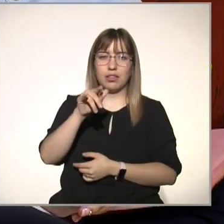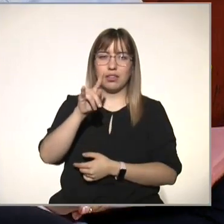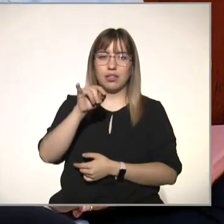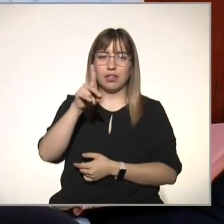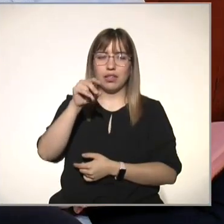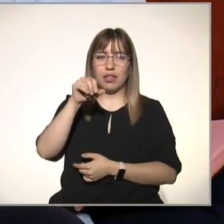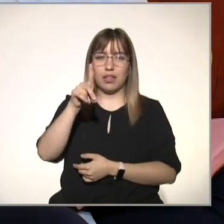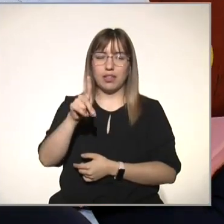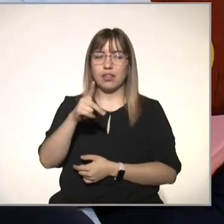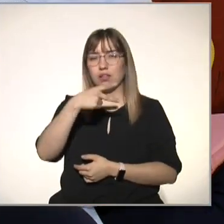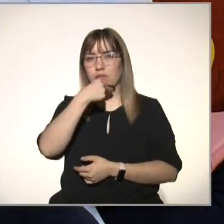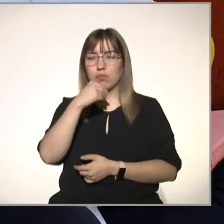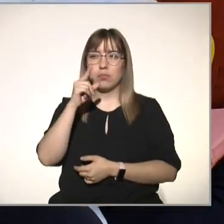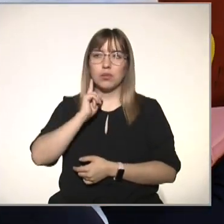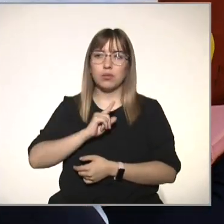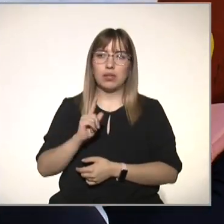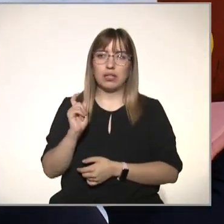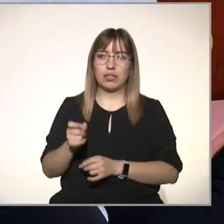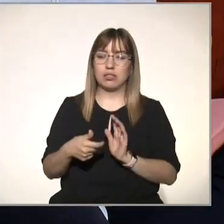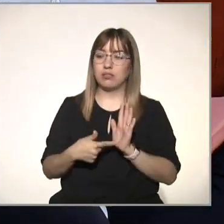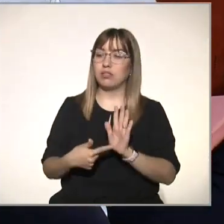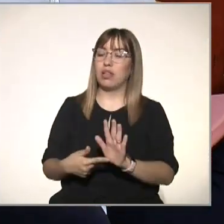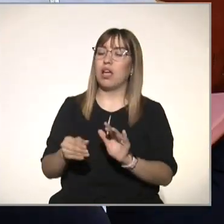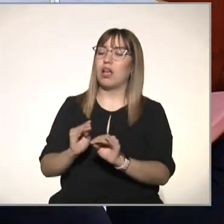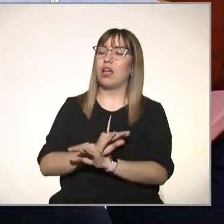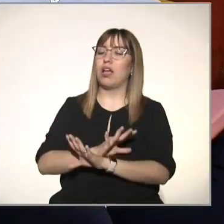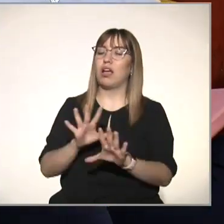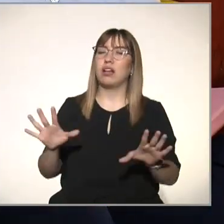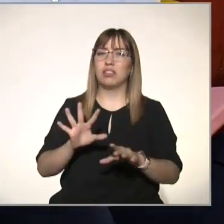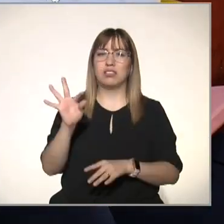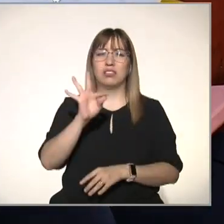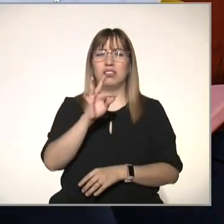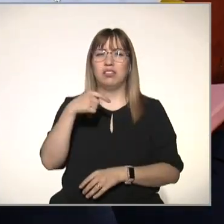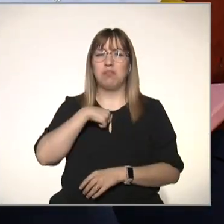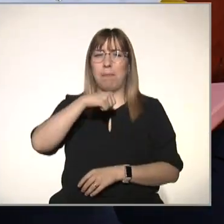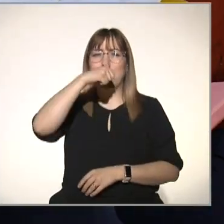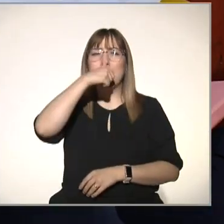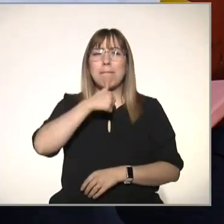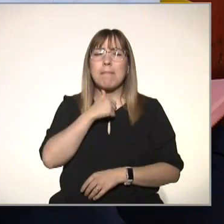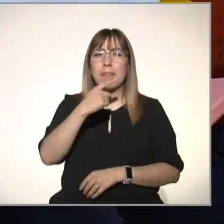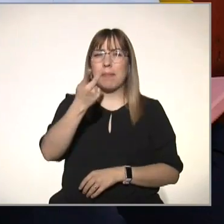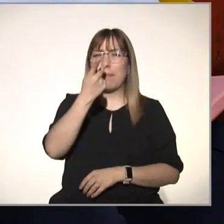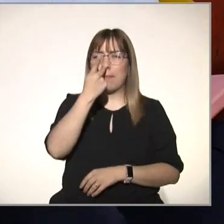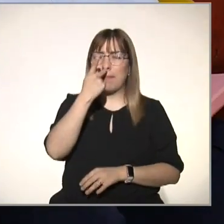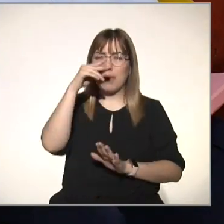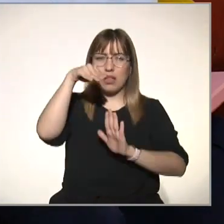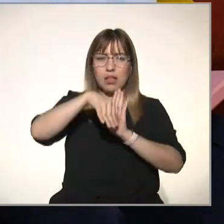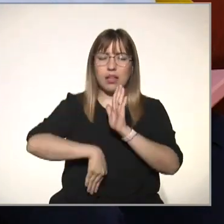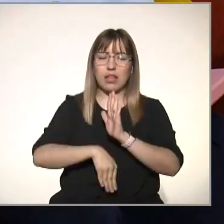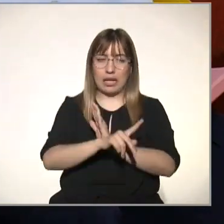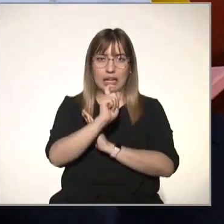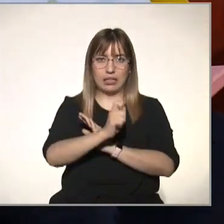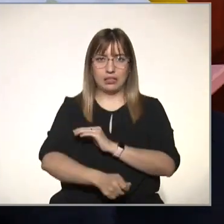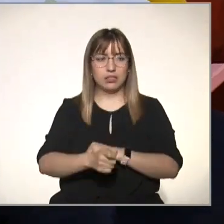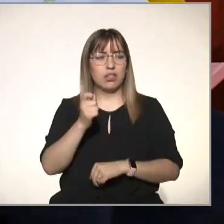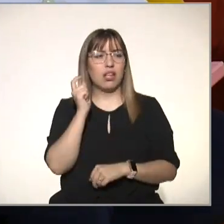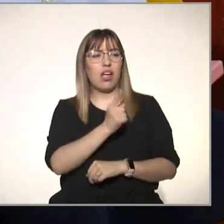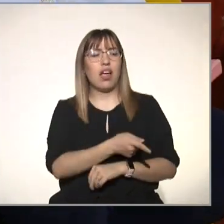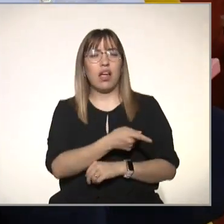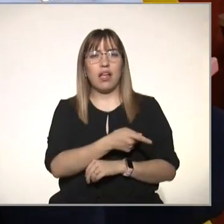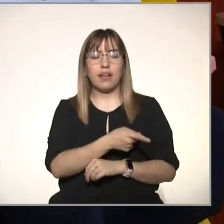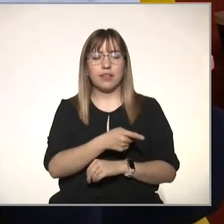Y que tampoco son obvias. El hecho de tener vulva o de tener pene no quiere decir que precisamente vaya a